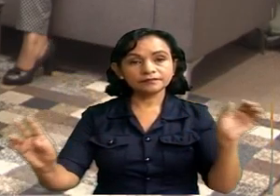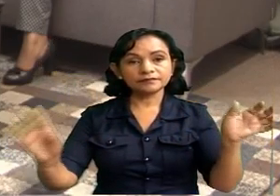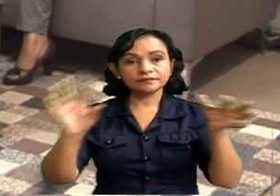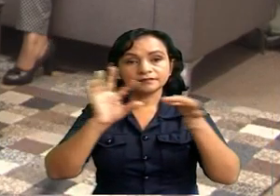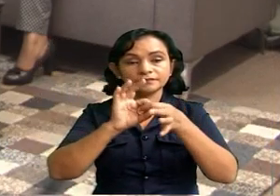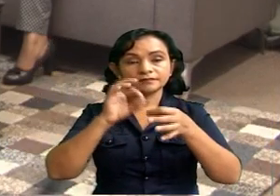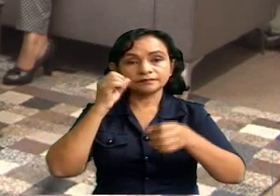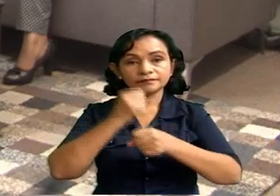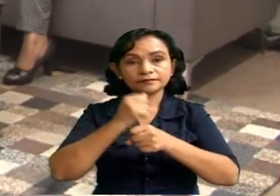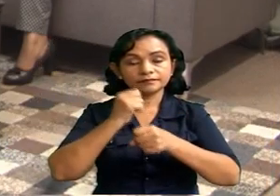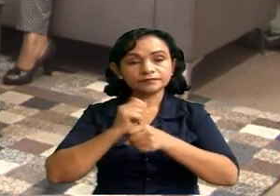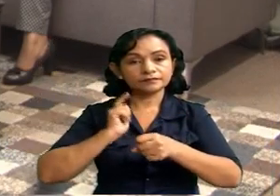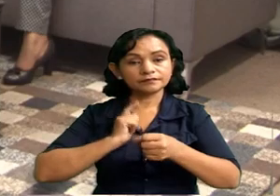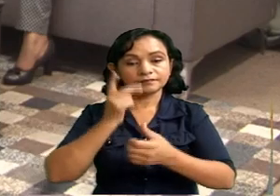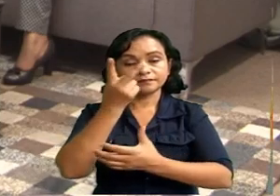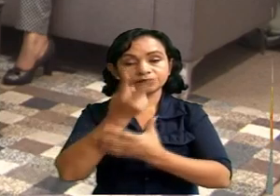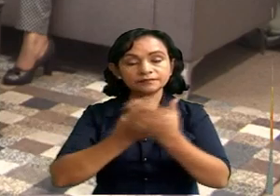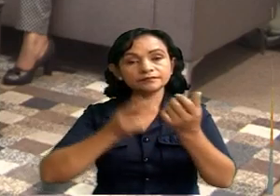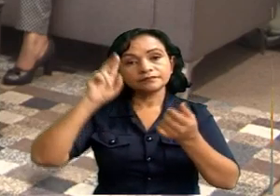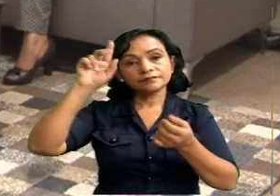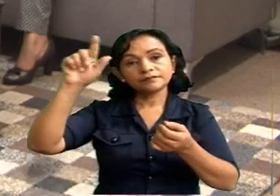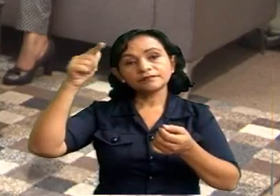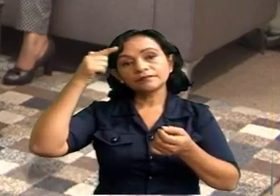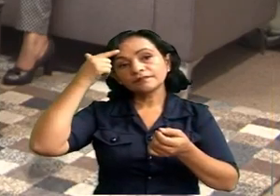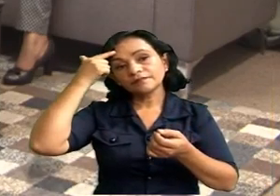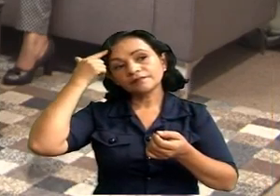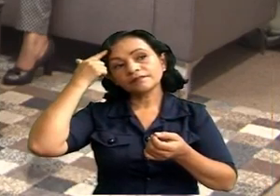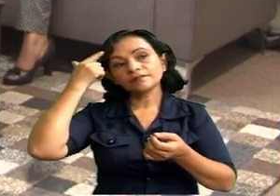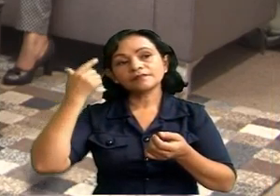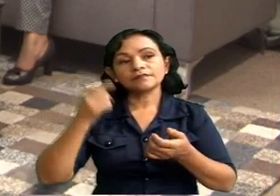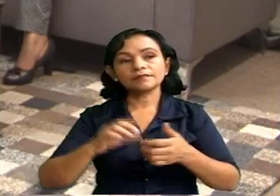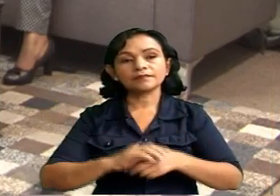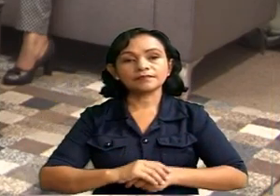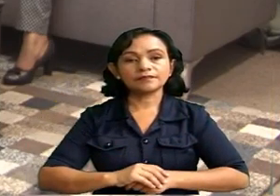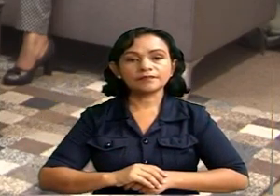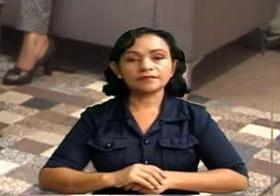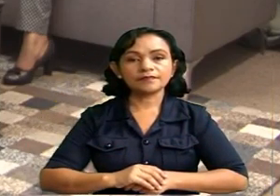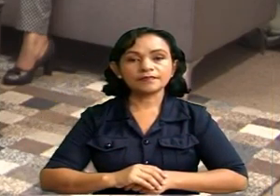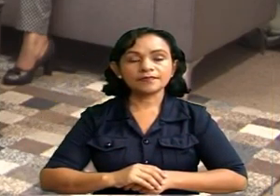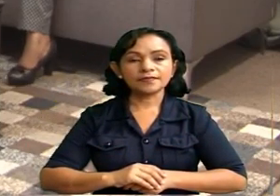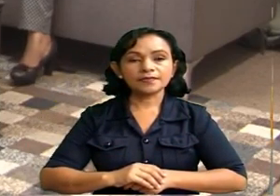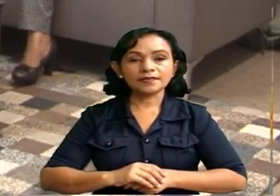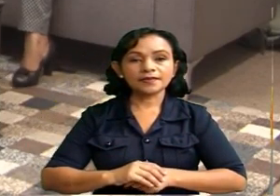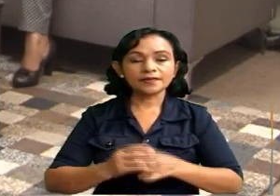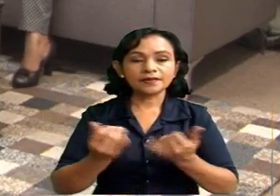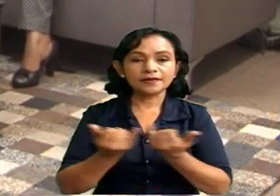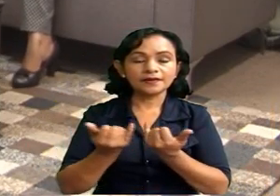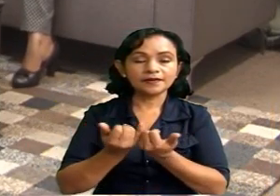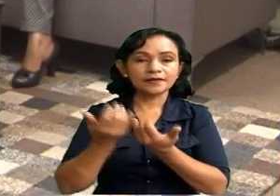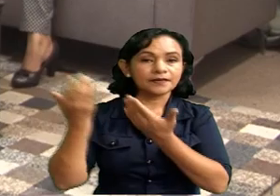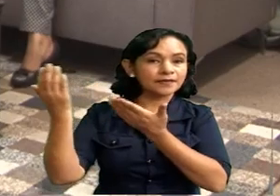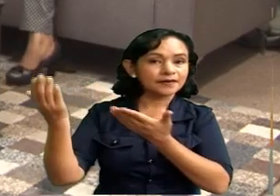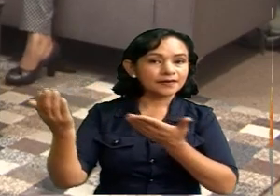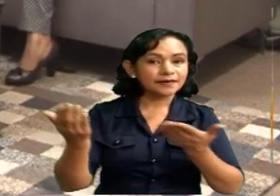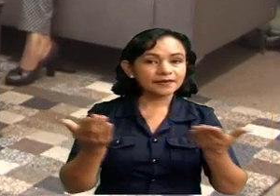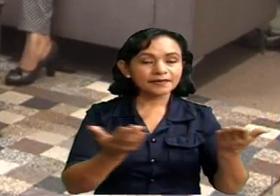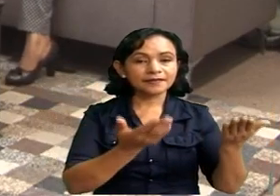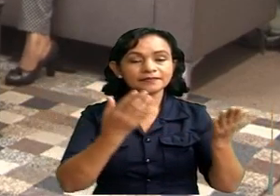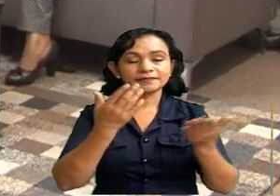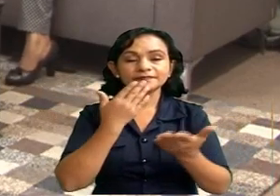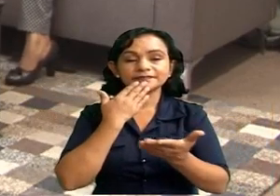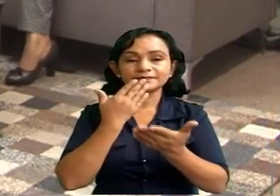trabajo que existe también en ambos gobiernos revolucionarios. Diputada, bienvenida. Bienvenida, gracias por la invitación, ¿verdad?